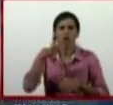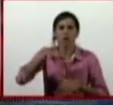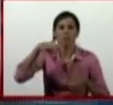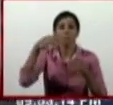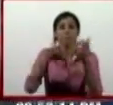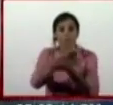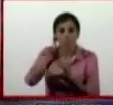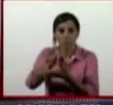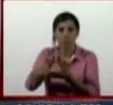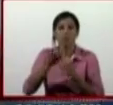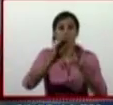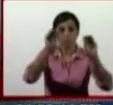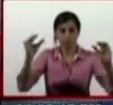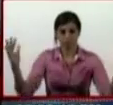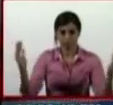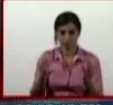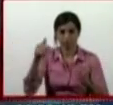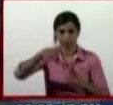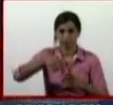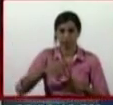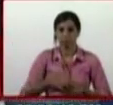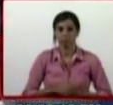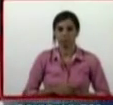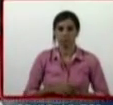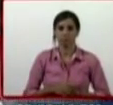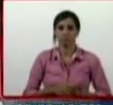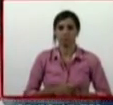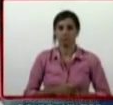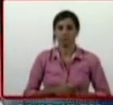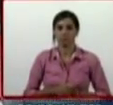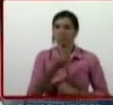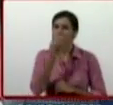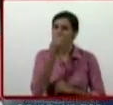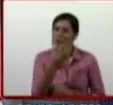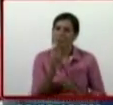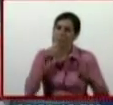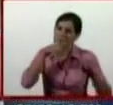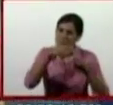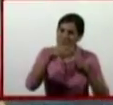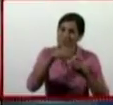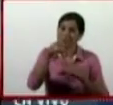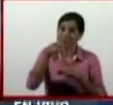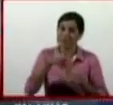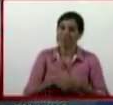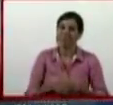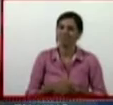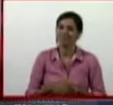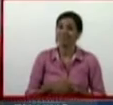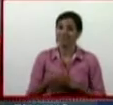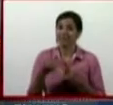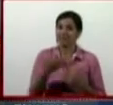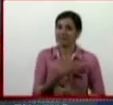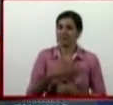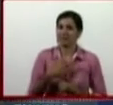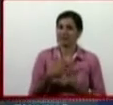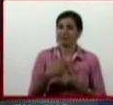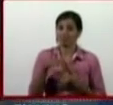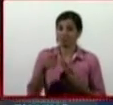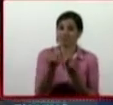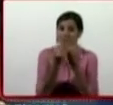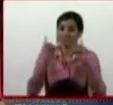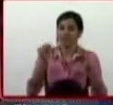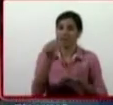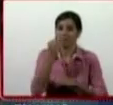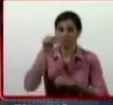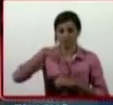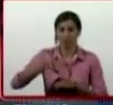de todos y todas para quizás el más noble propósito, ese por el cual usted va a recibir un premio, que es la soberanía alimentaria de este país. Y en